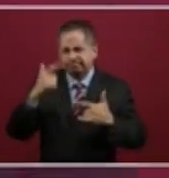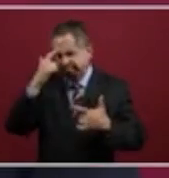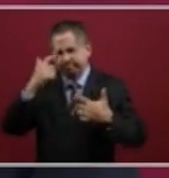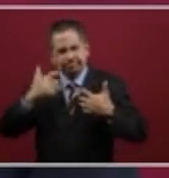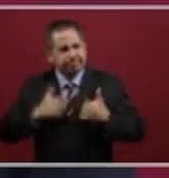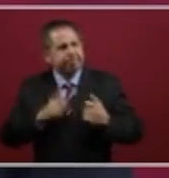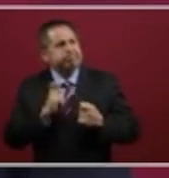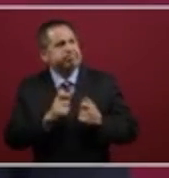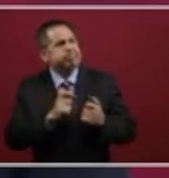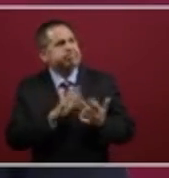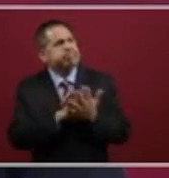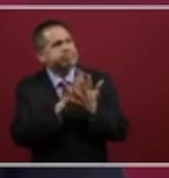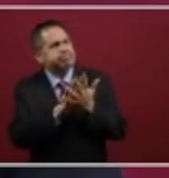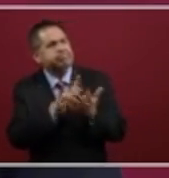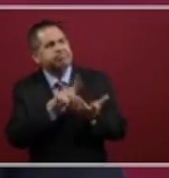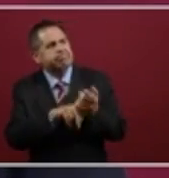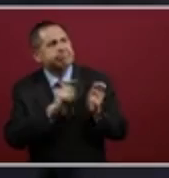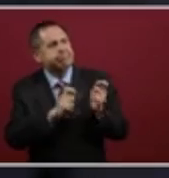Es algo